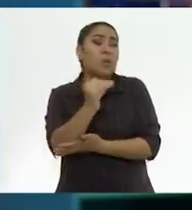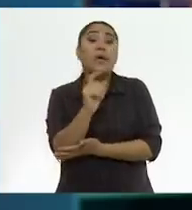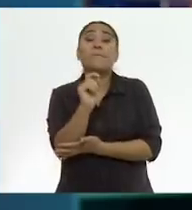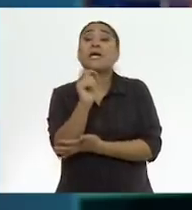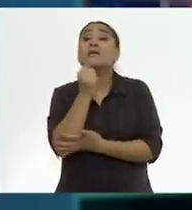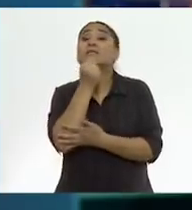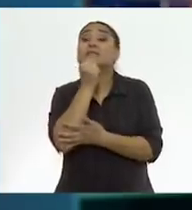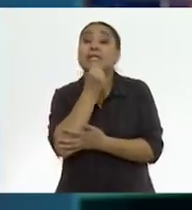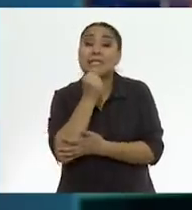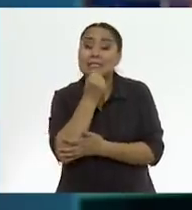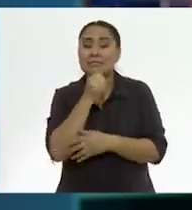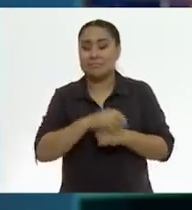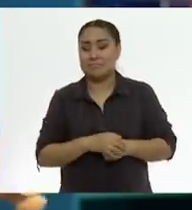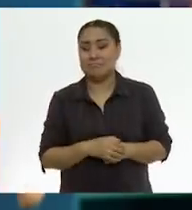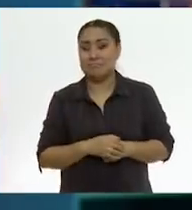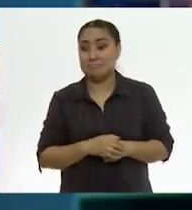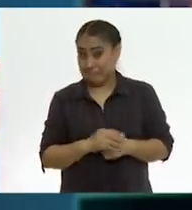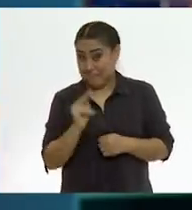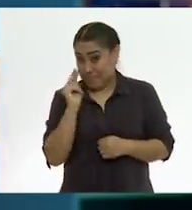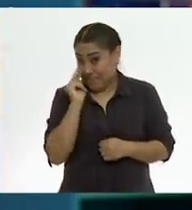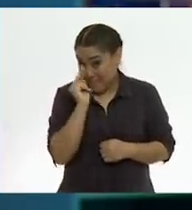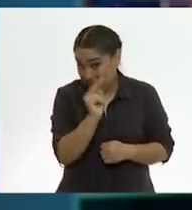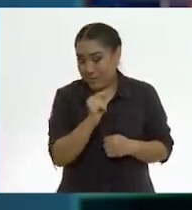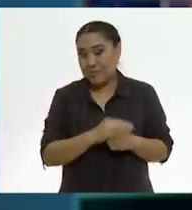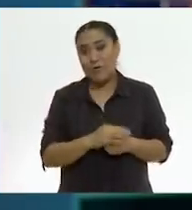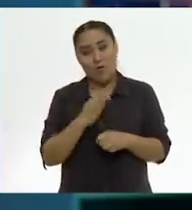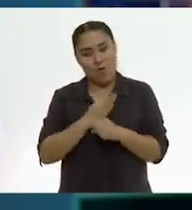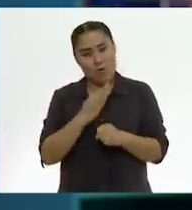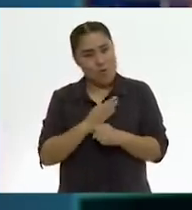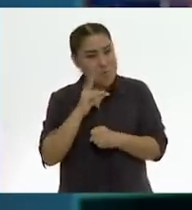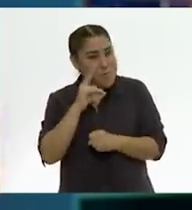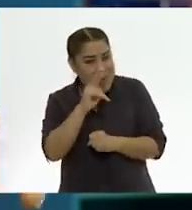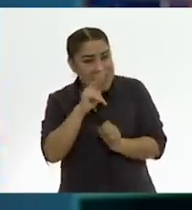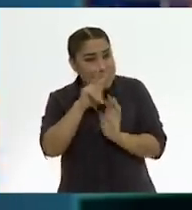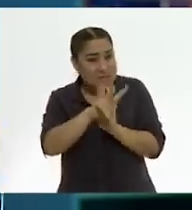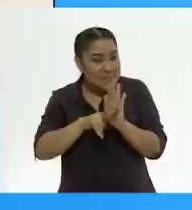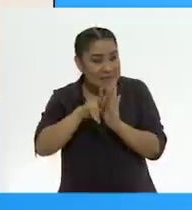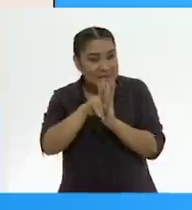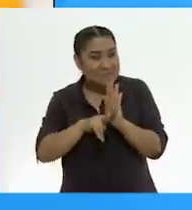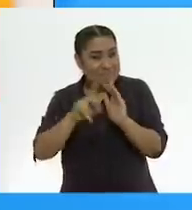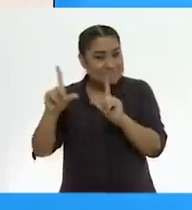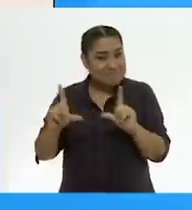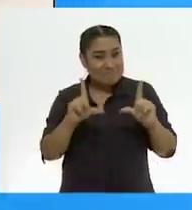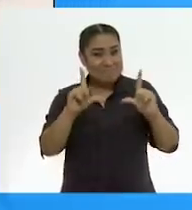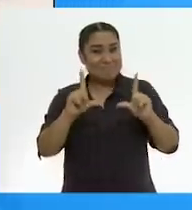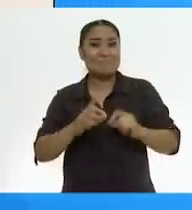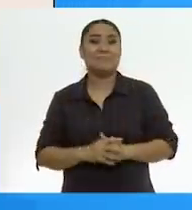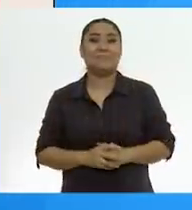segundos. Veamos el siguiente video.